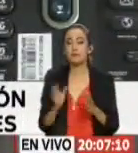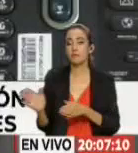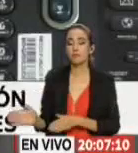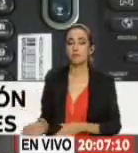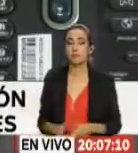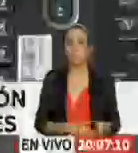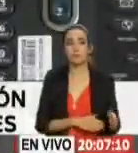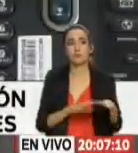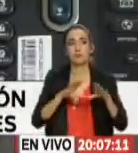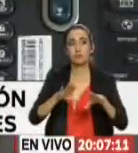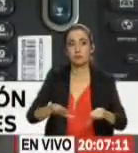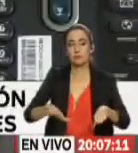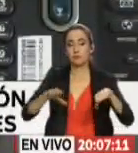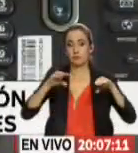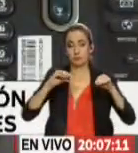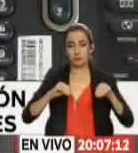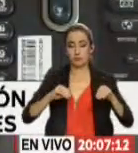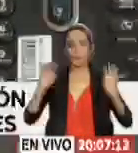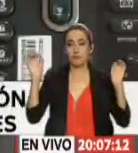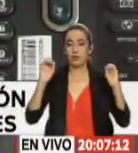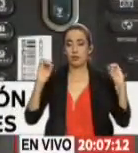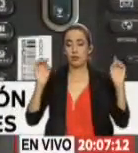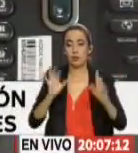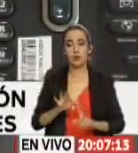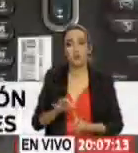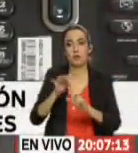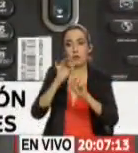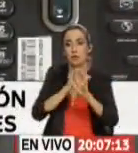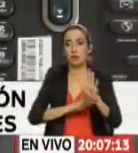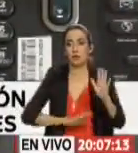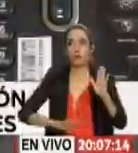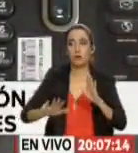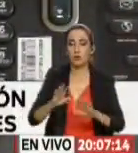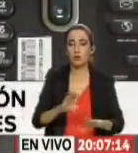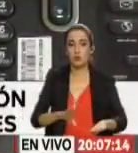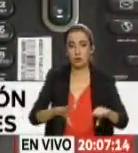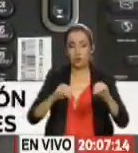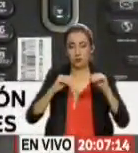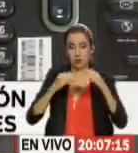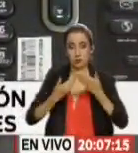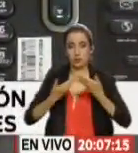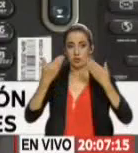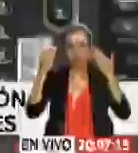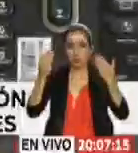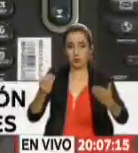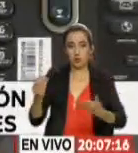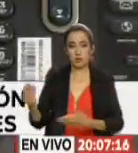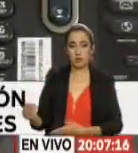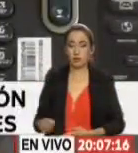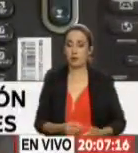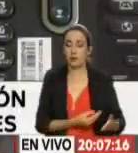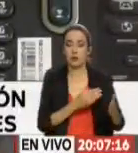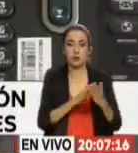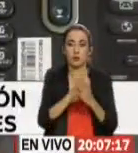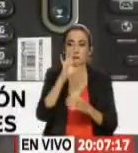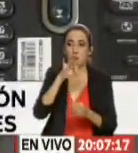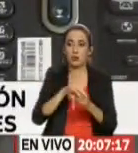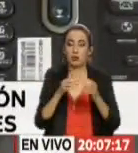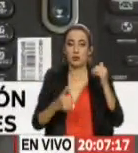de ese candidato, el candidato suplente, asume o se principaliza y por ende recibe los votos correspondientes que el